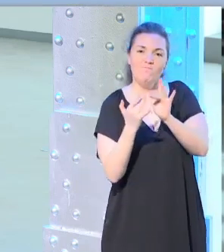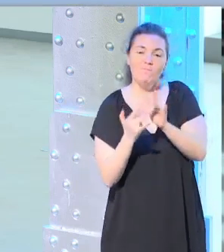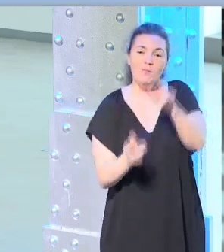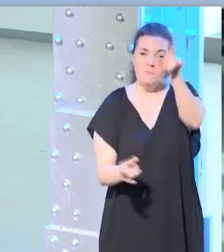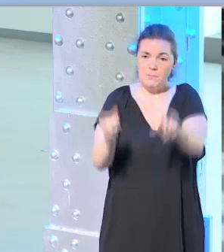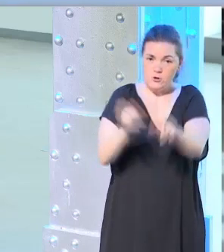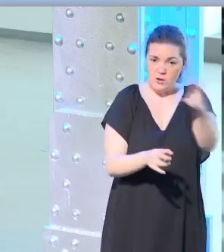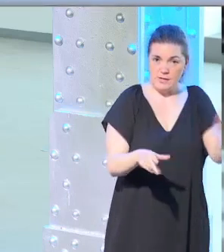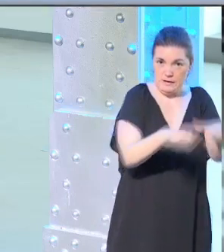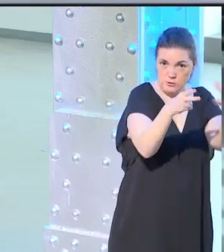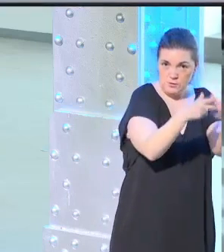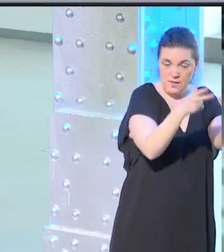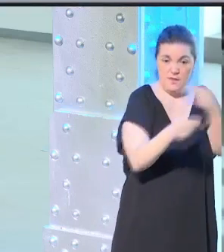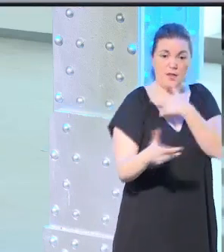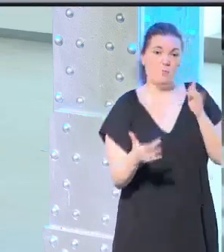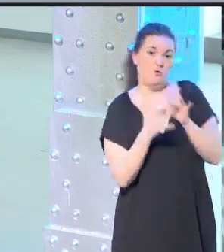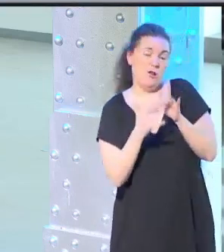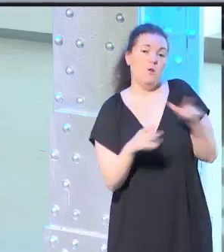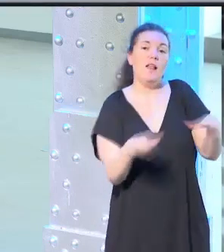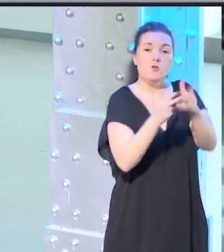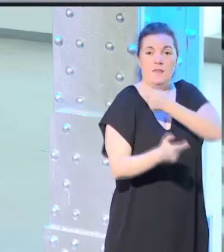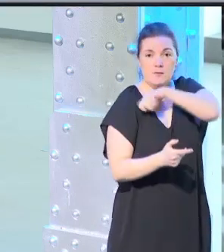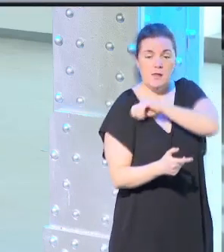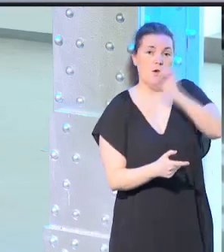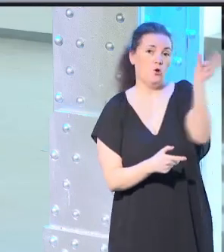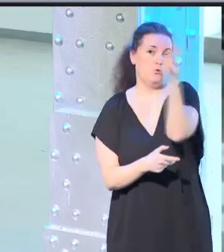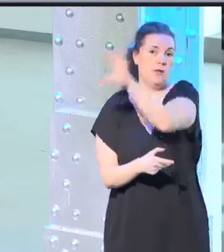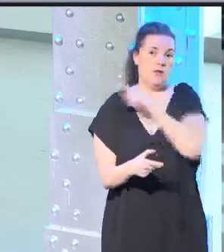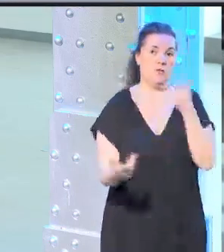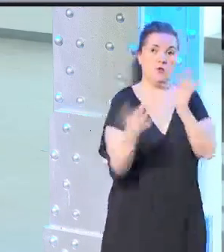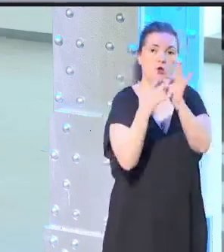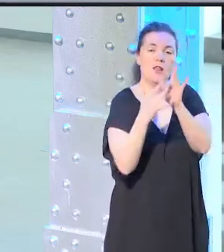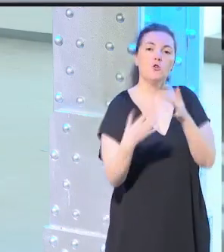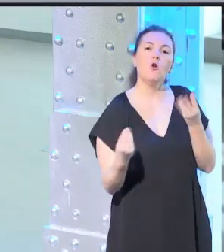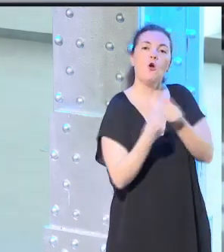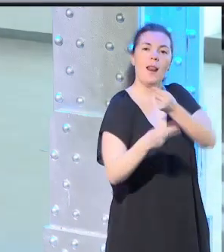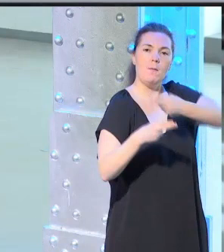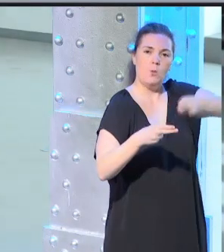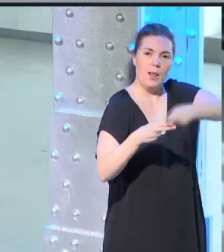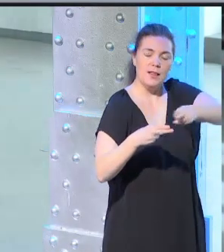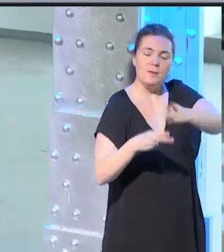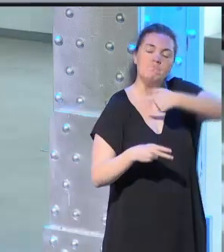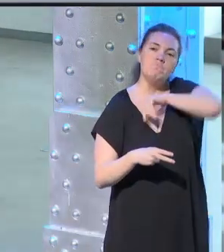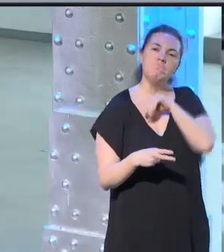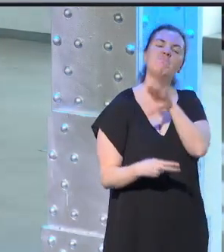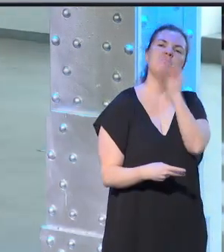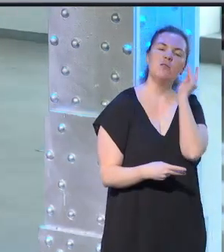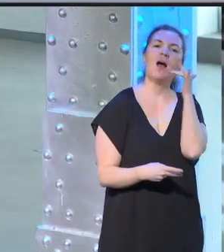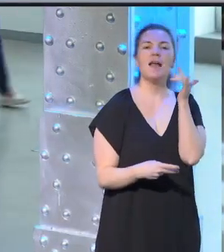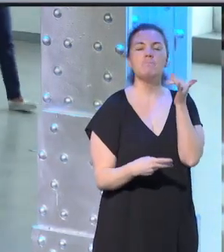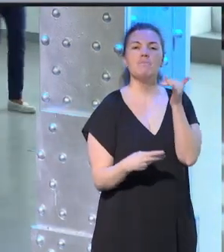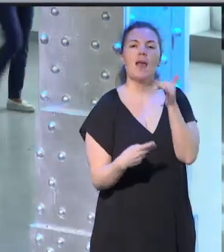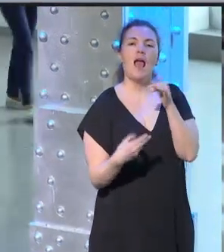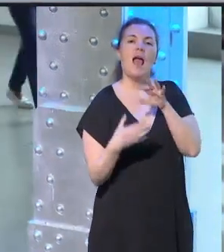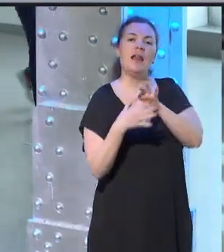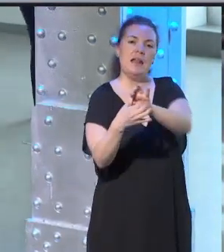agentes de la sociedad, de España y de otros países, con la política. Entendemos que hay un déficit de relación entre